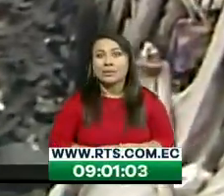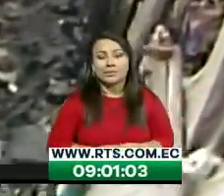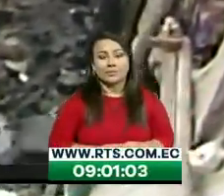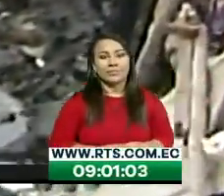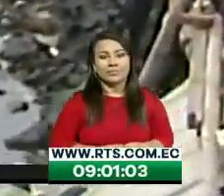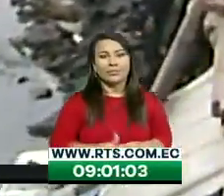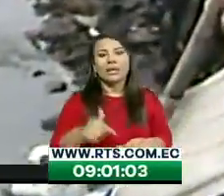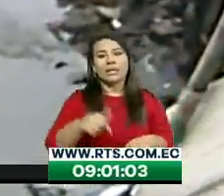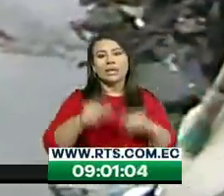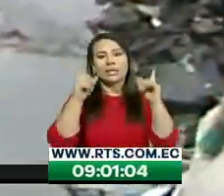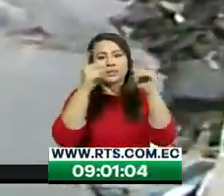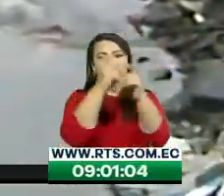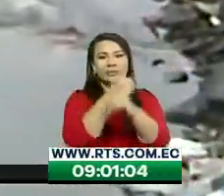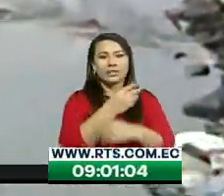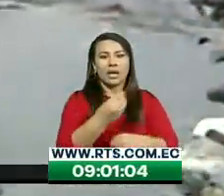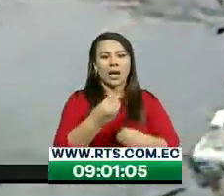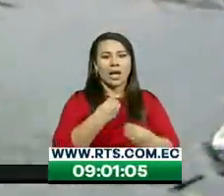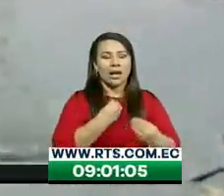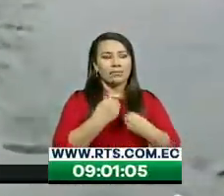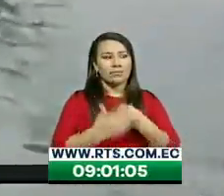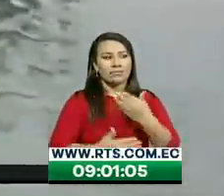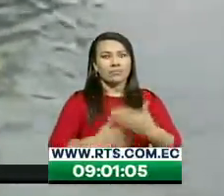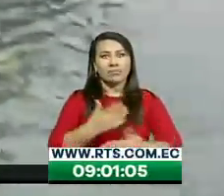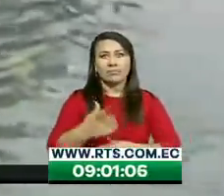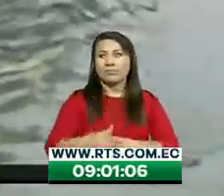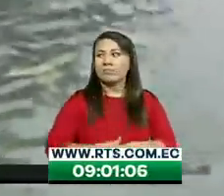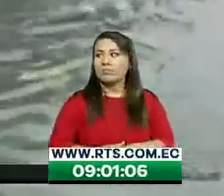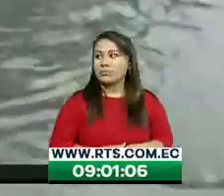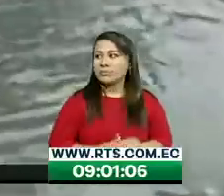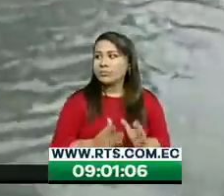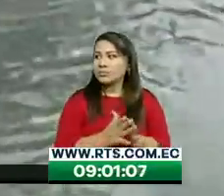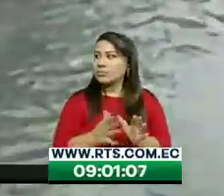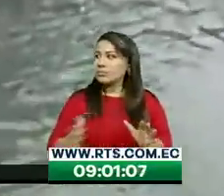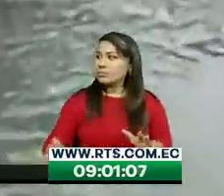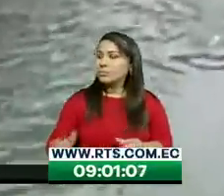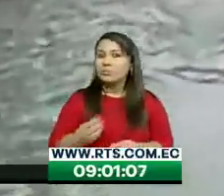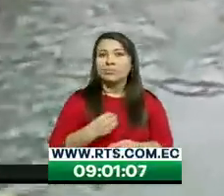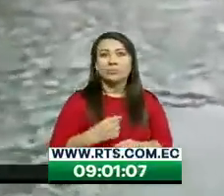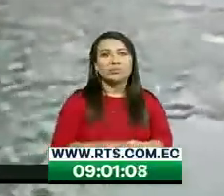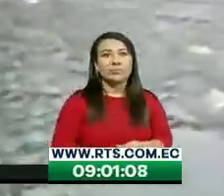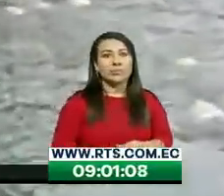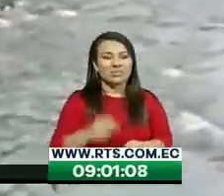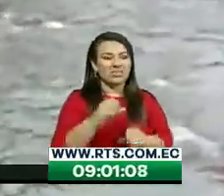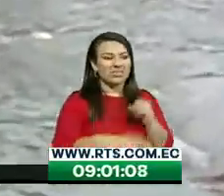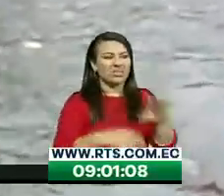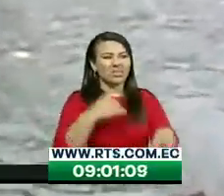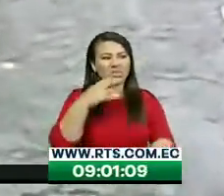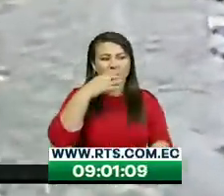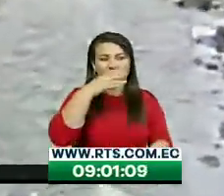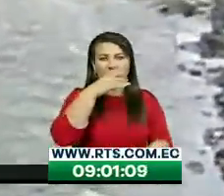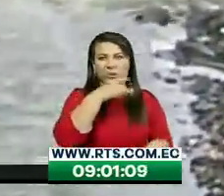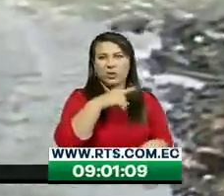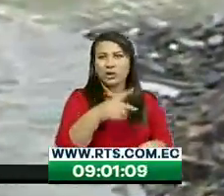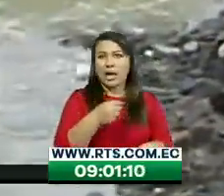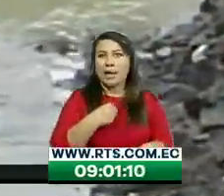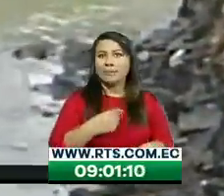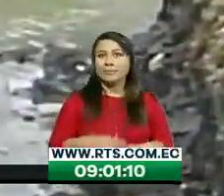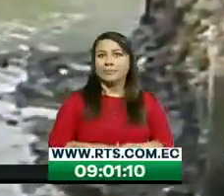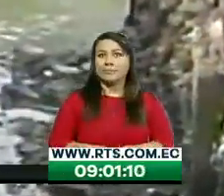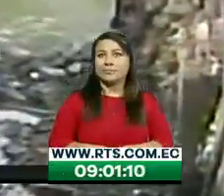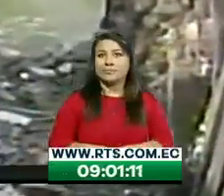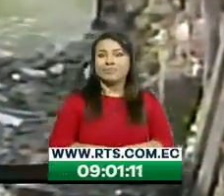manera controlada, de manera segura, con semáforo. Ingeniero, ya en estos pocos días se ha evidenciado una mejora, porque la idea